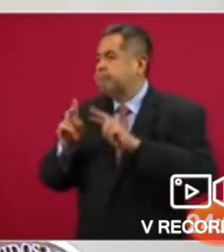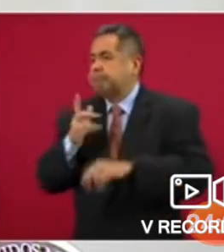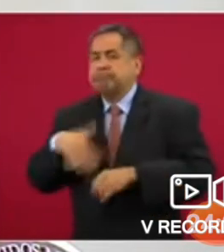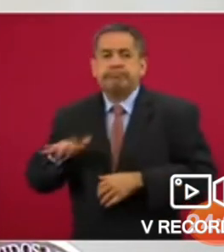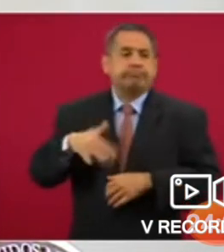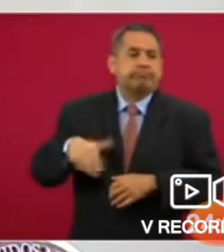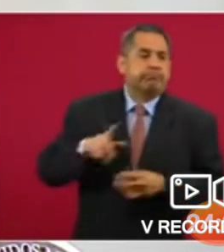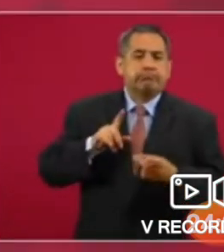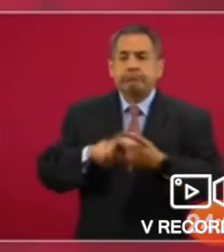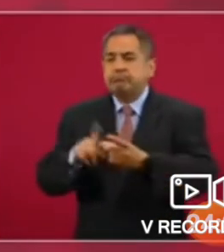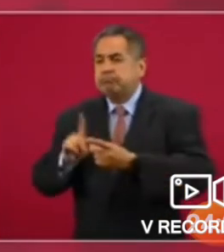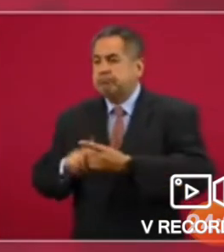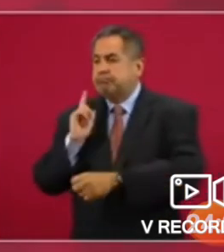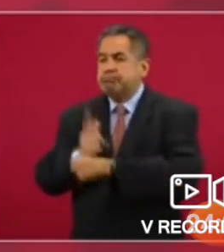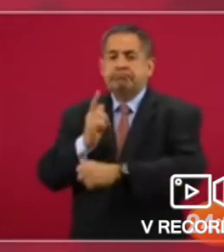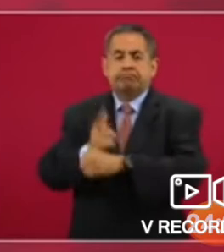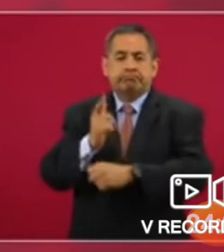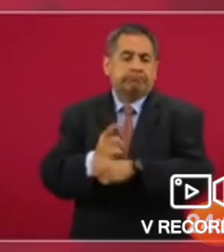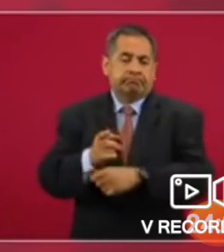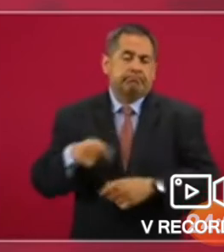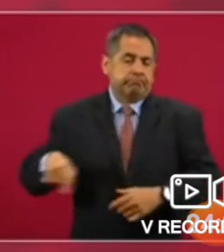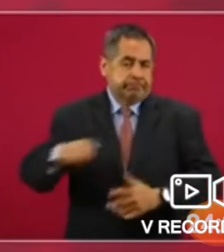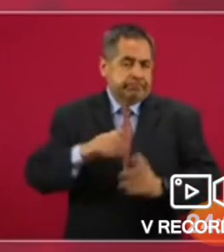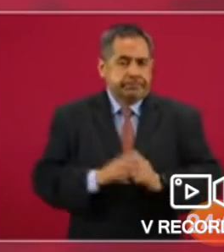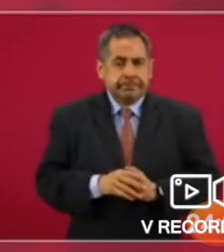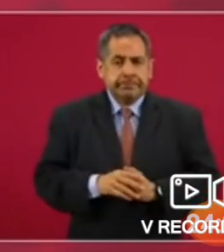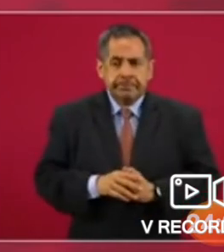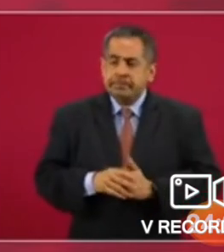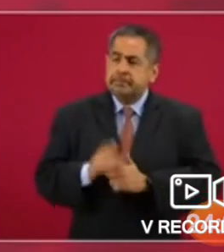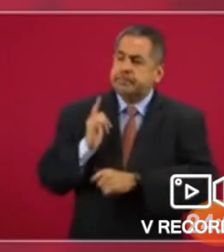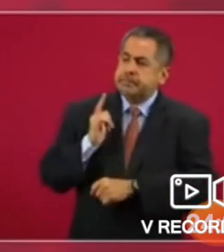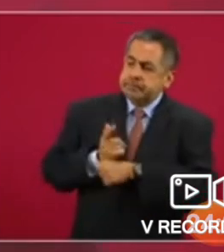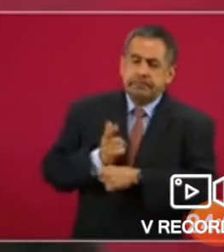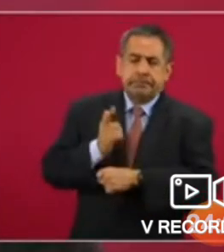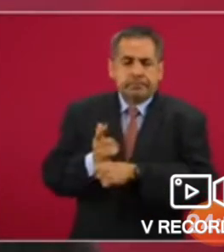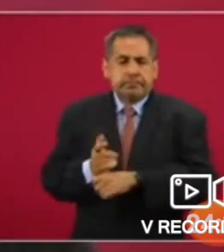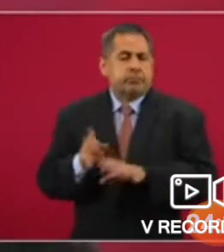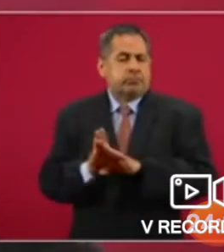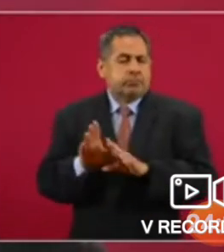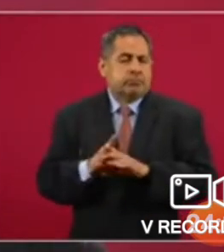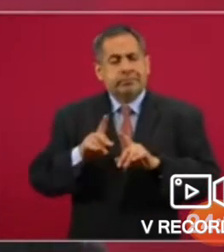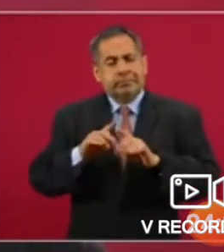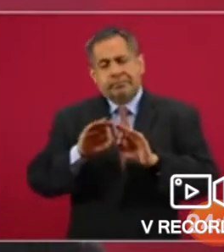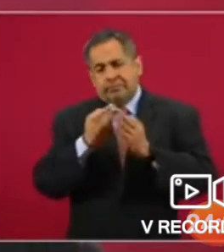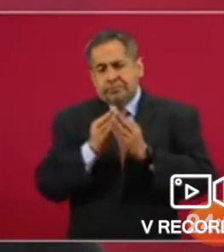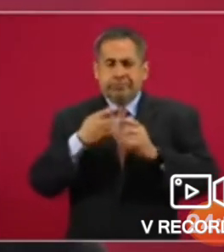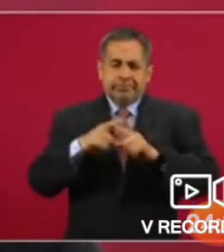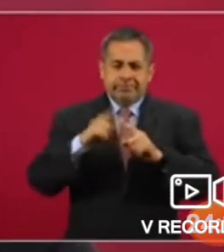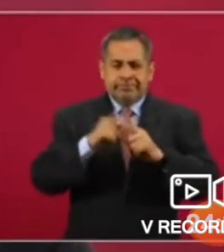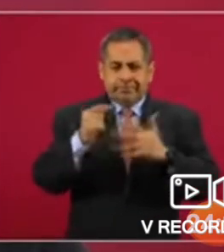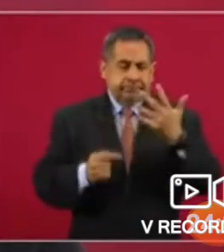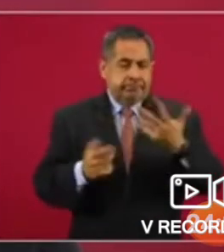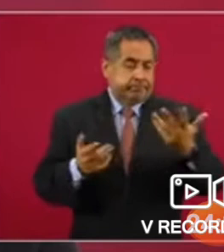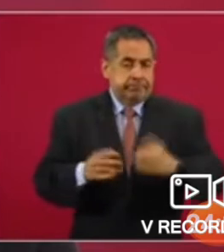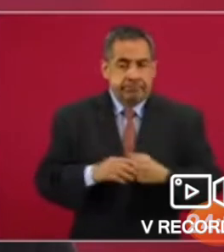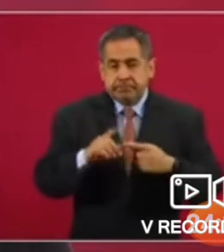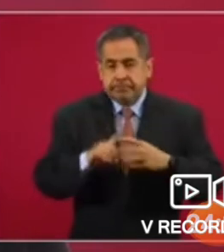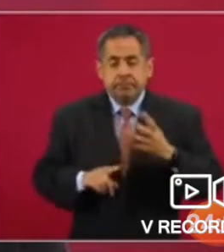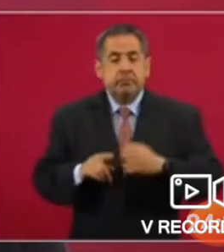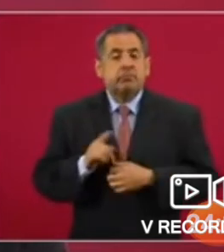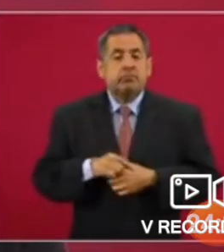detección en comunidad. Y esta detección se basa en varios mecanismos. Uno de ellos es